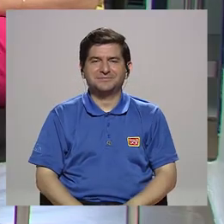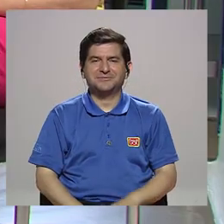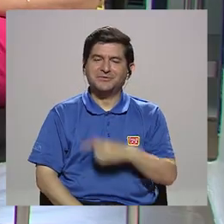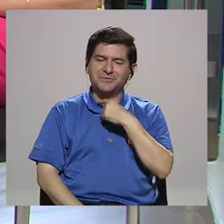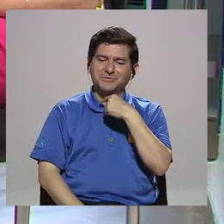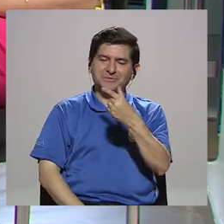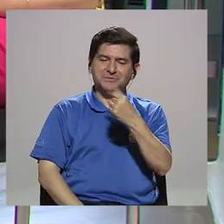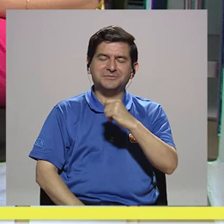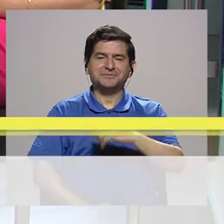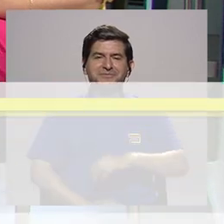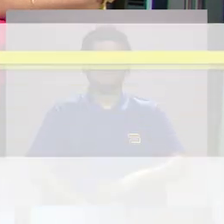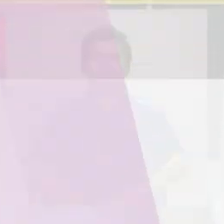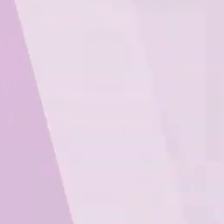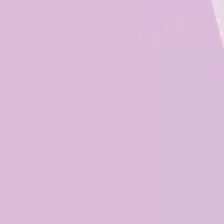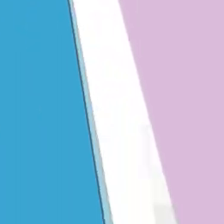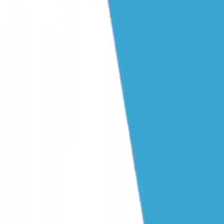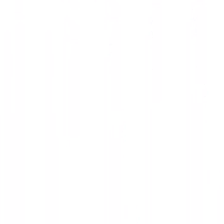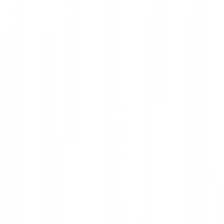las órdenes.